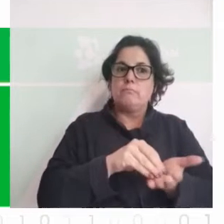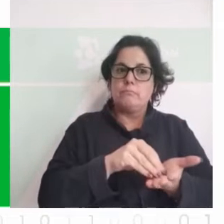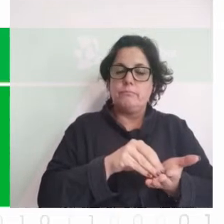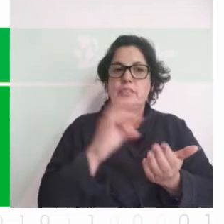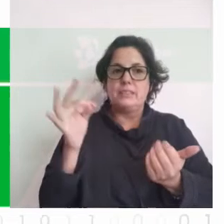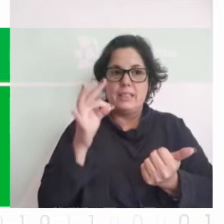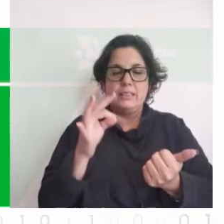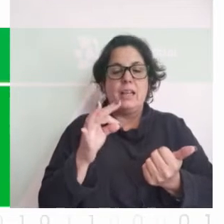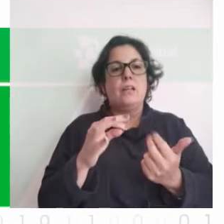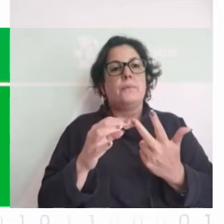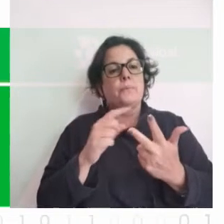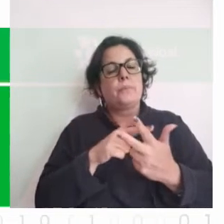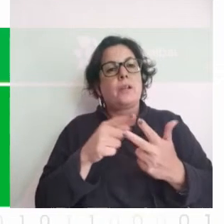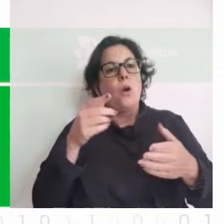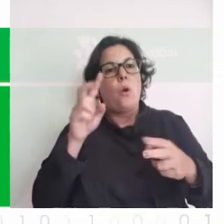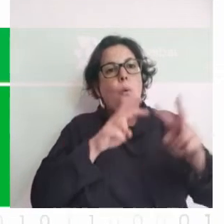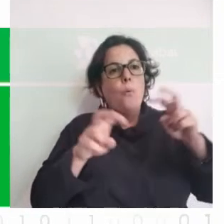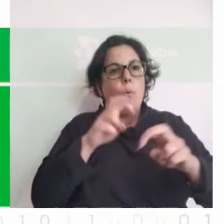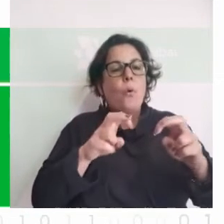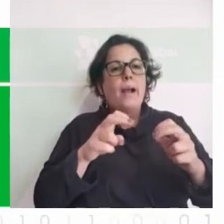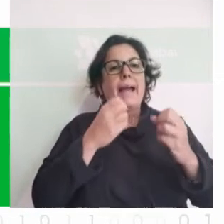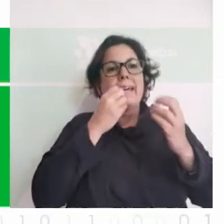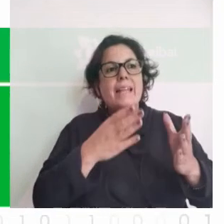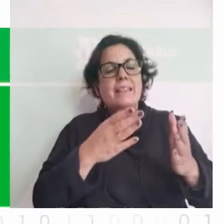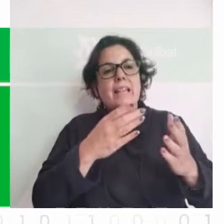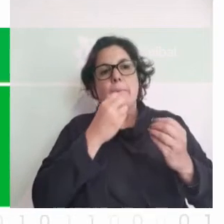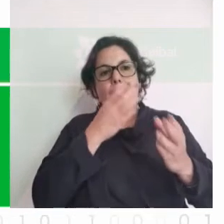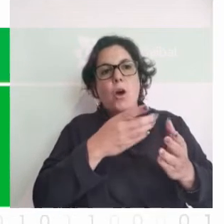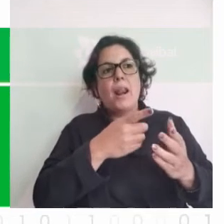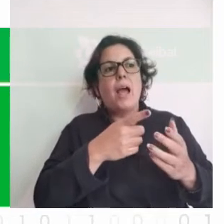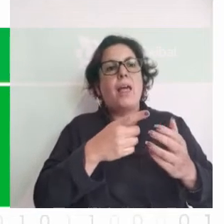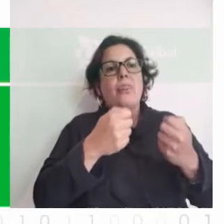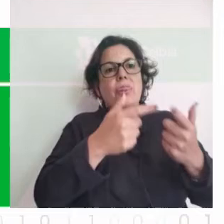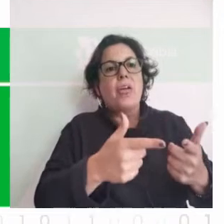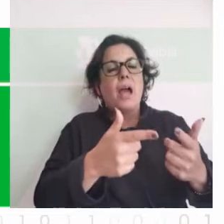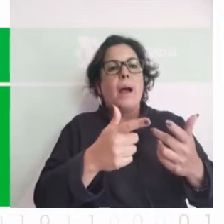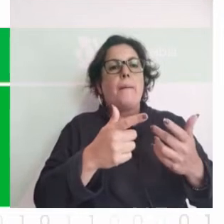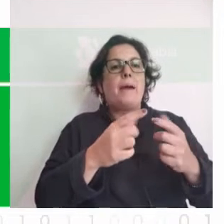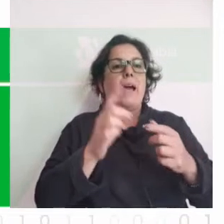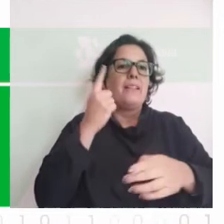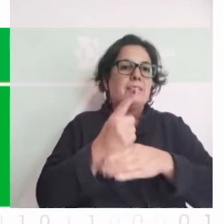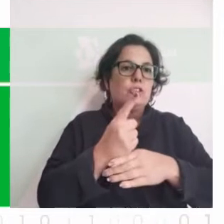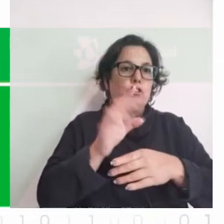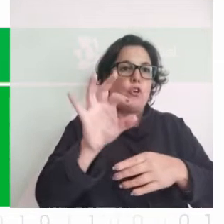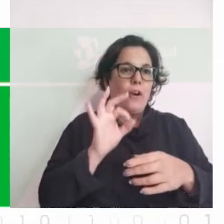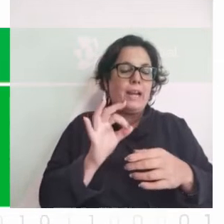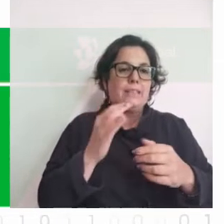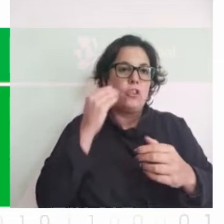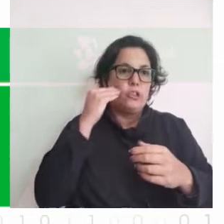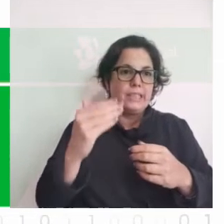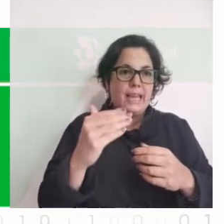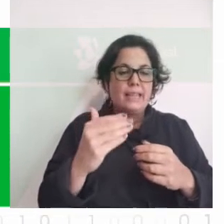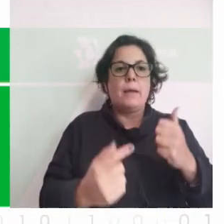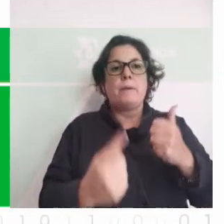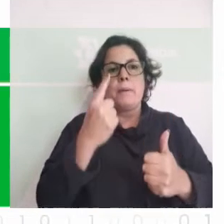3 tratamientos apuntaban a barreras comportamentales distintas y a activar mecanismos comportamentales diferentes en los docentes. El primero de ellos